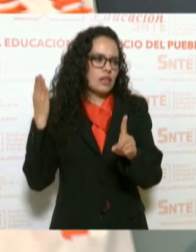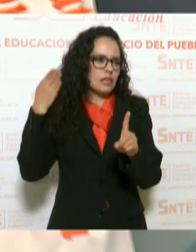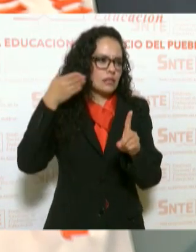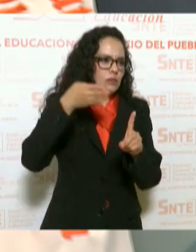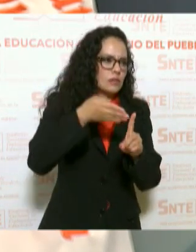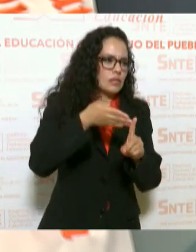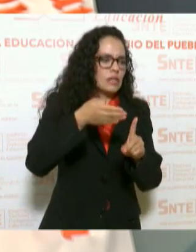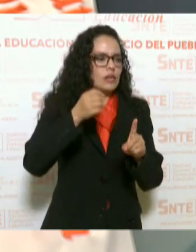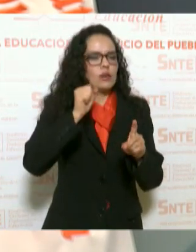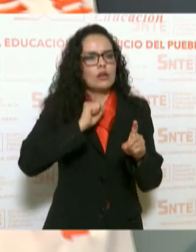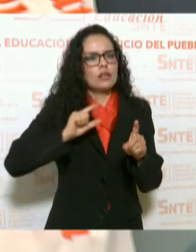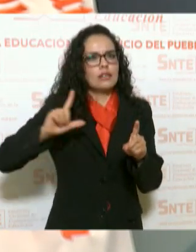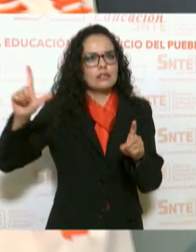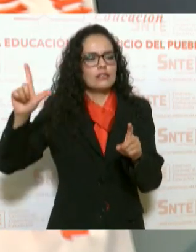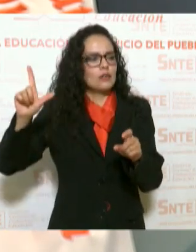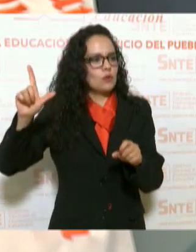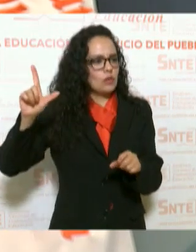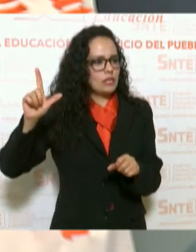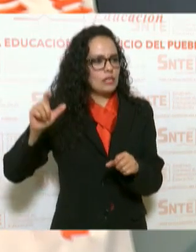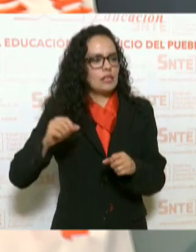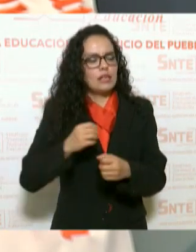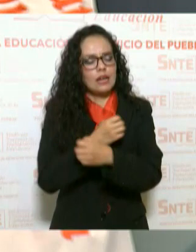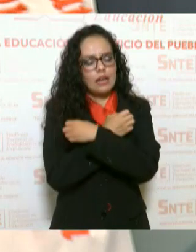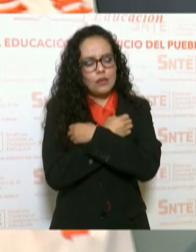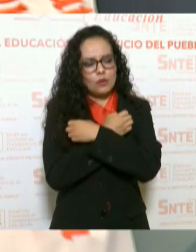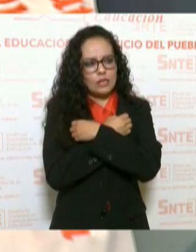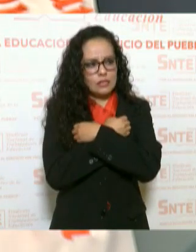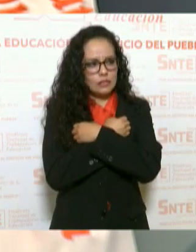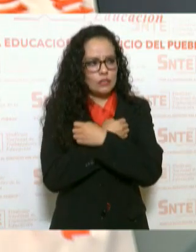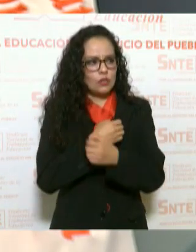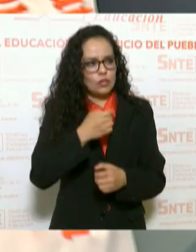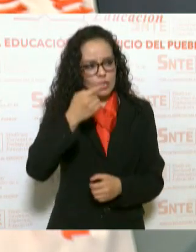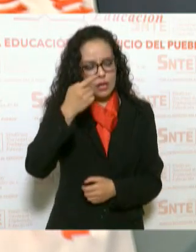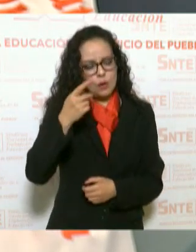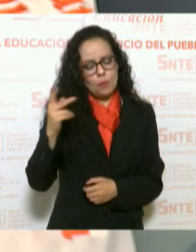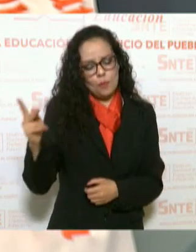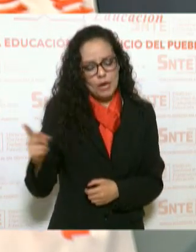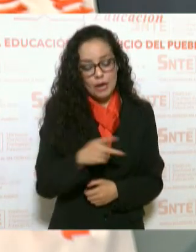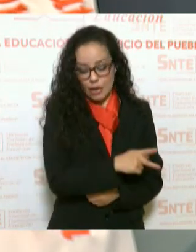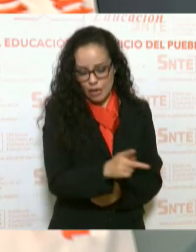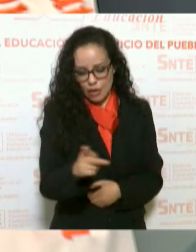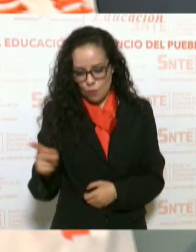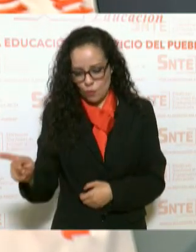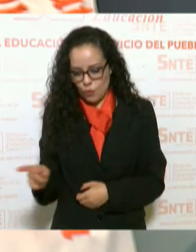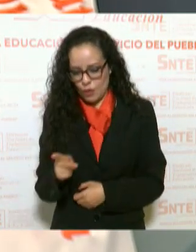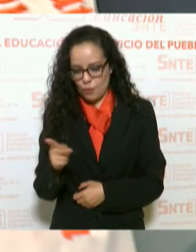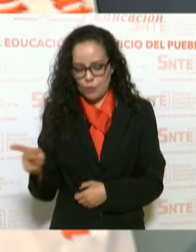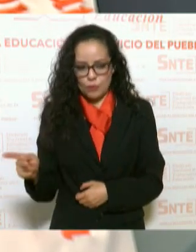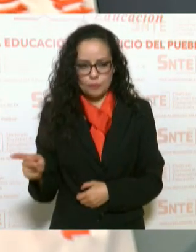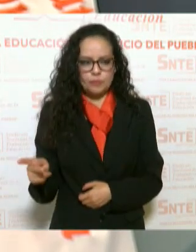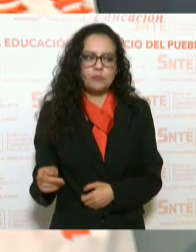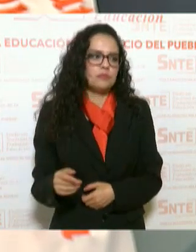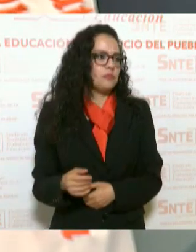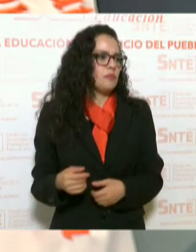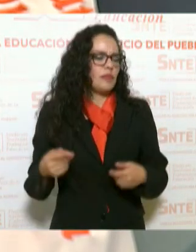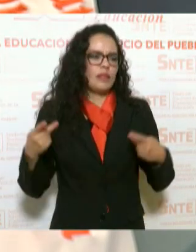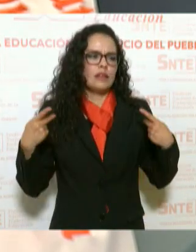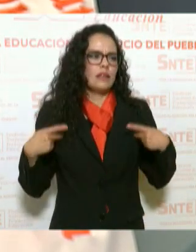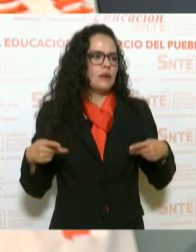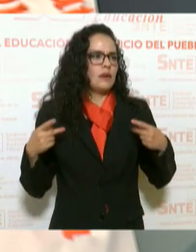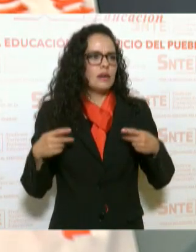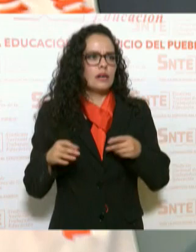a la educación al servicio del pueblo. Será también una oportunidad para explicar que